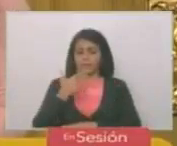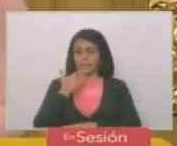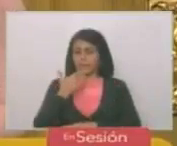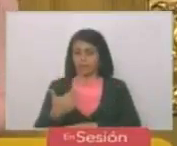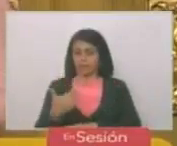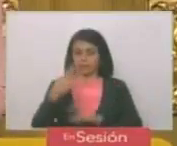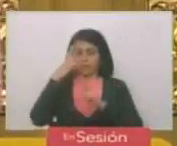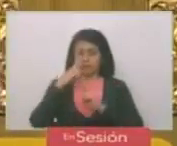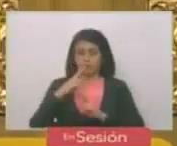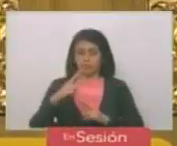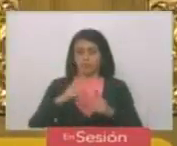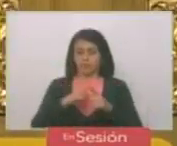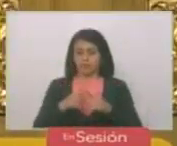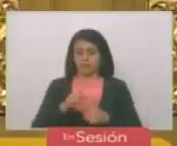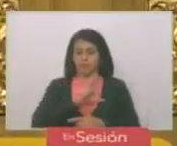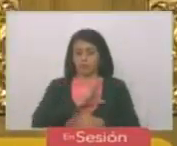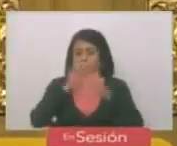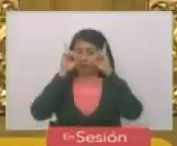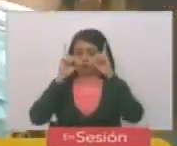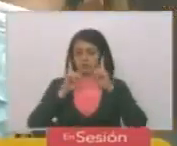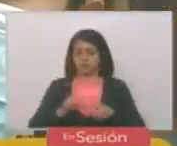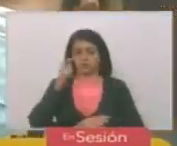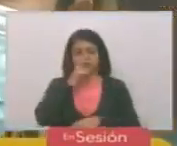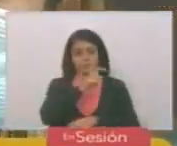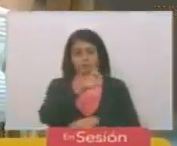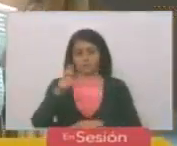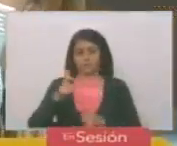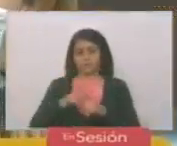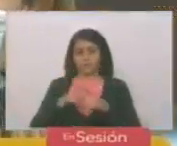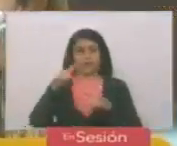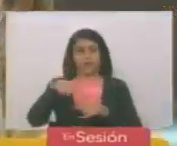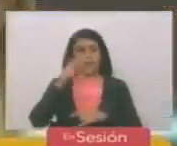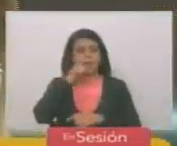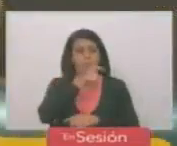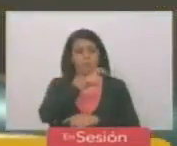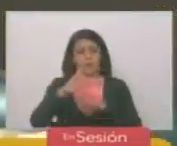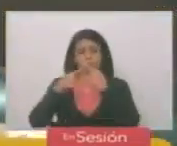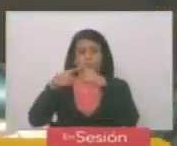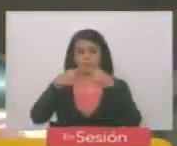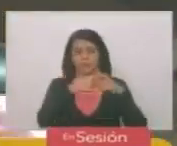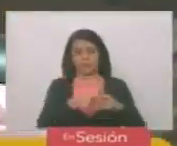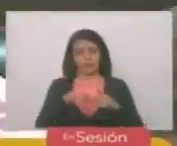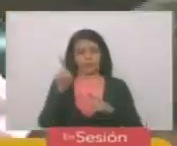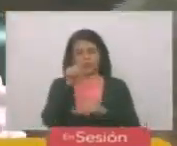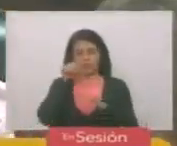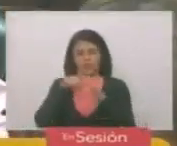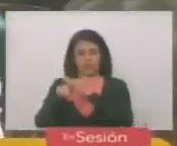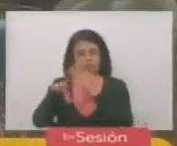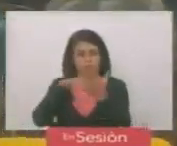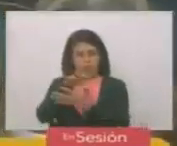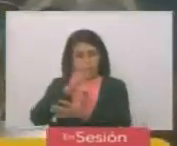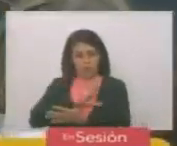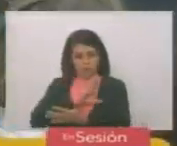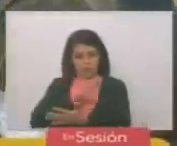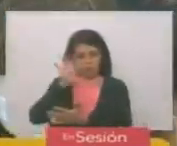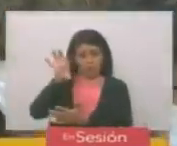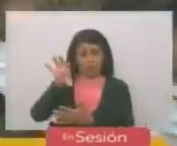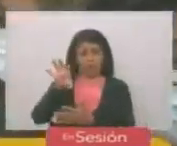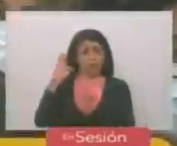el respeto a la autodeterminación de los pueblos, a la soberanía y a la no injerencia. Como